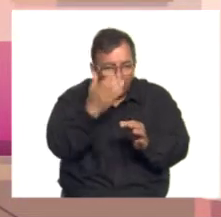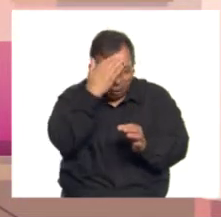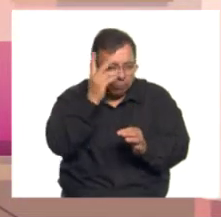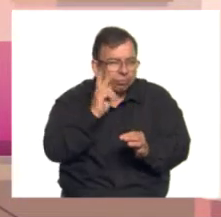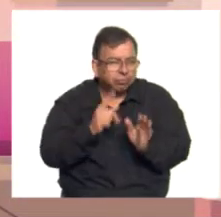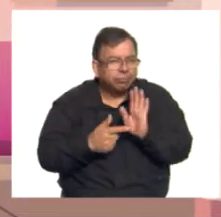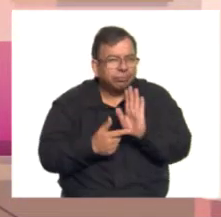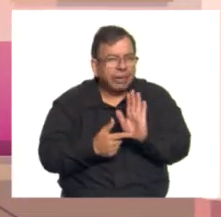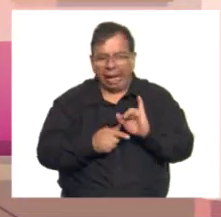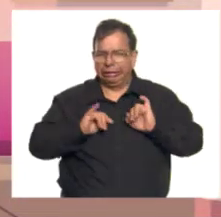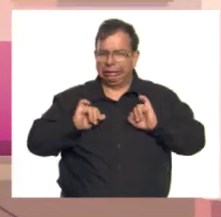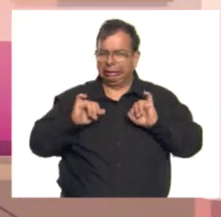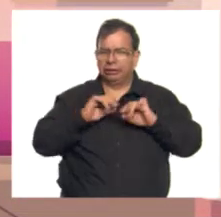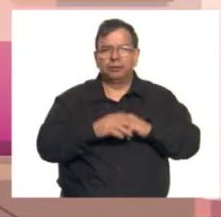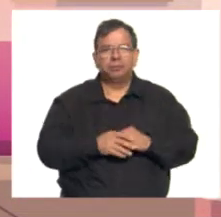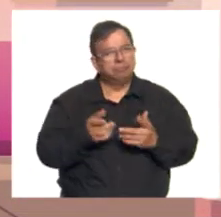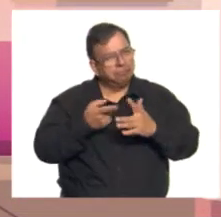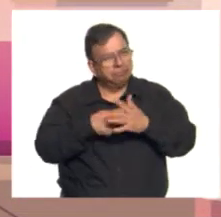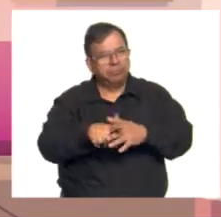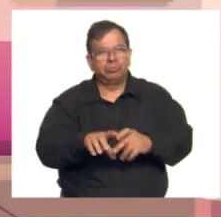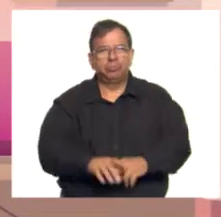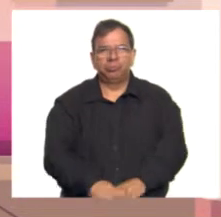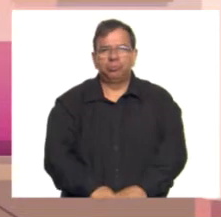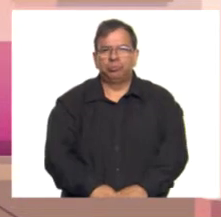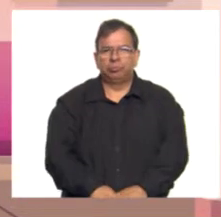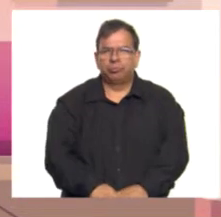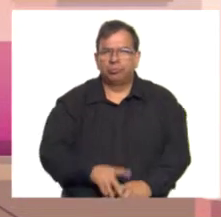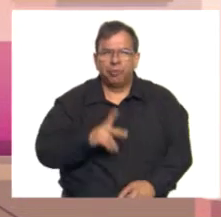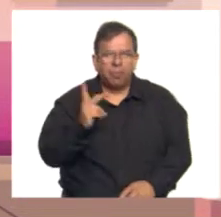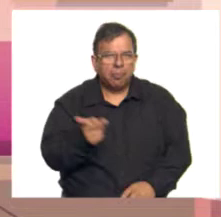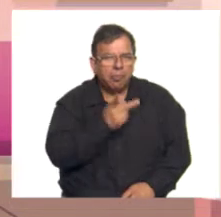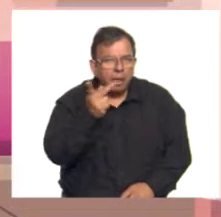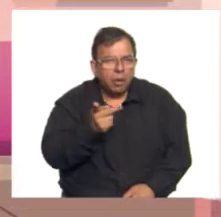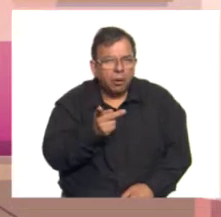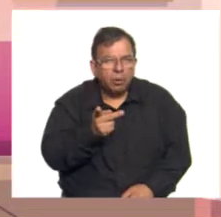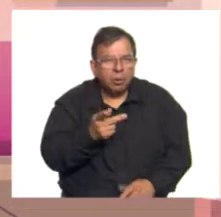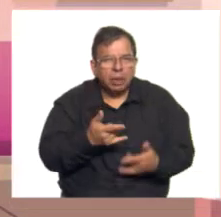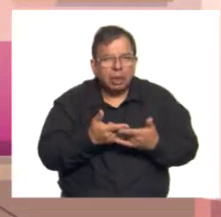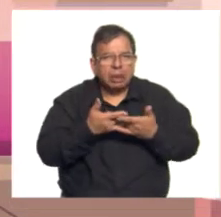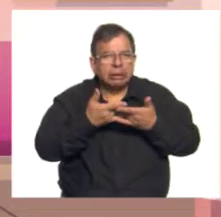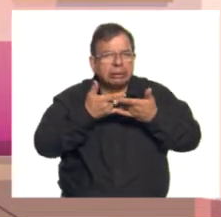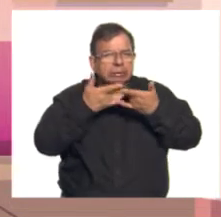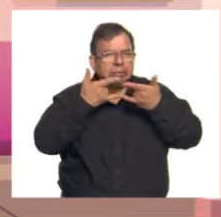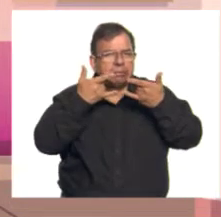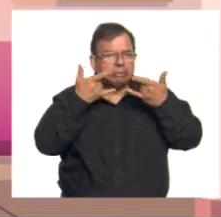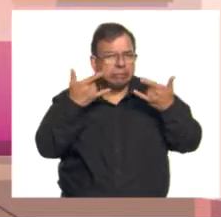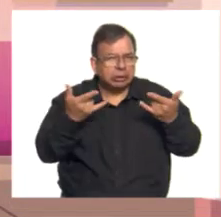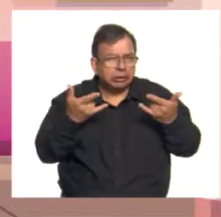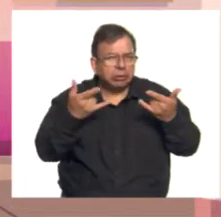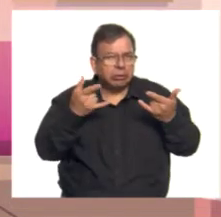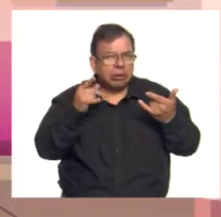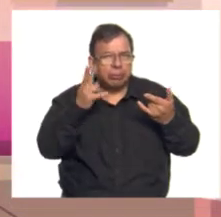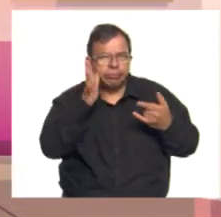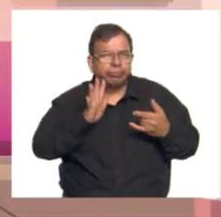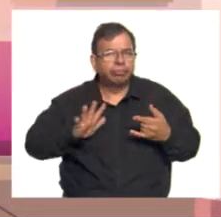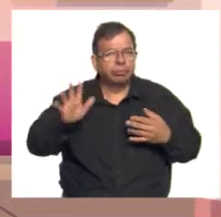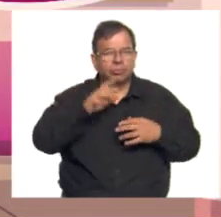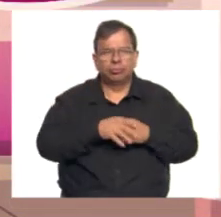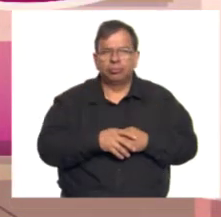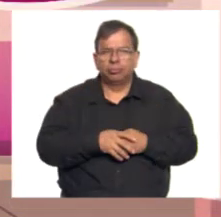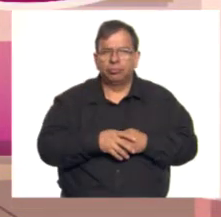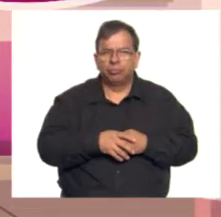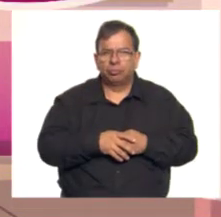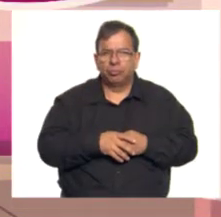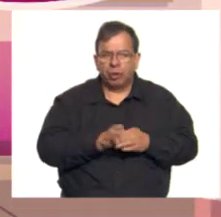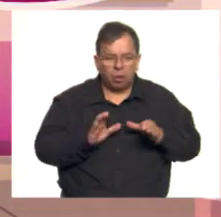conocimientos? ¡Sí! ¡Comencemos! La pregunta de hoy es del eje temático Historia Universal. ¿Qué